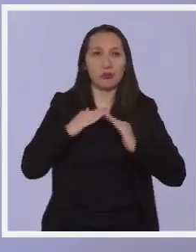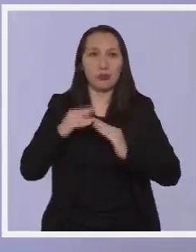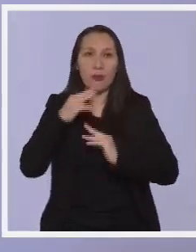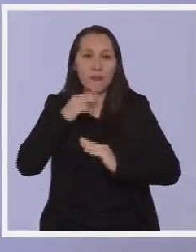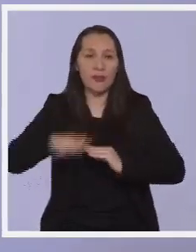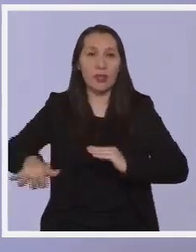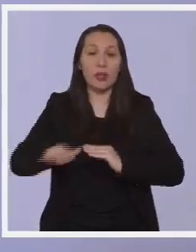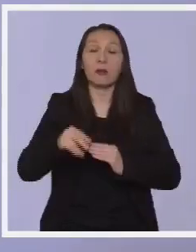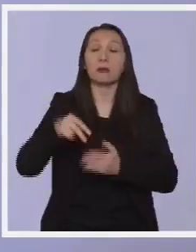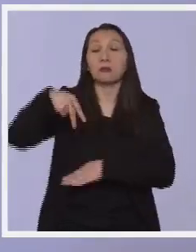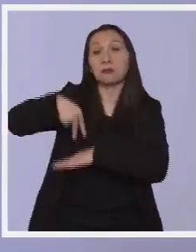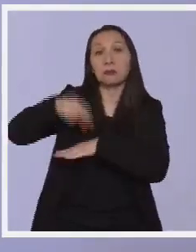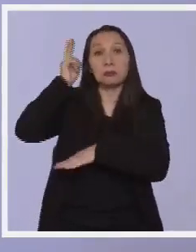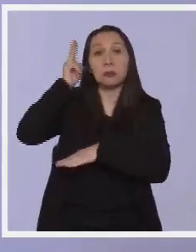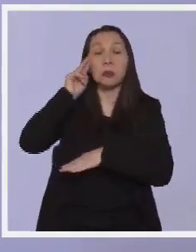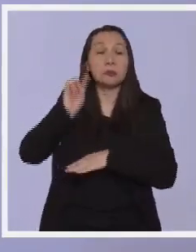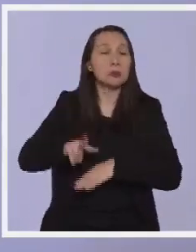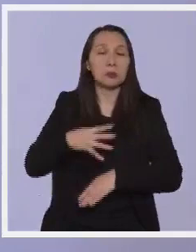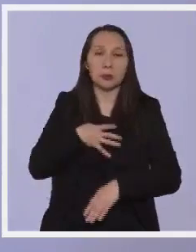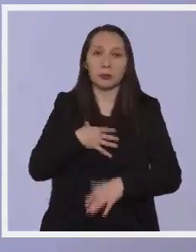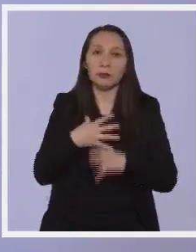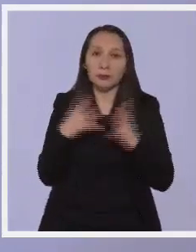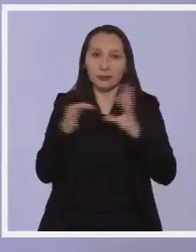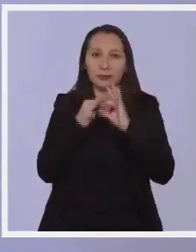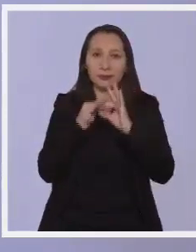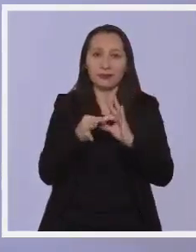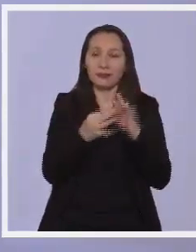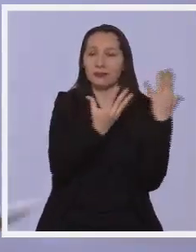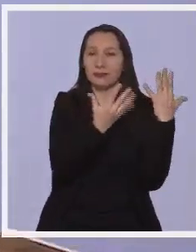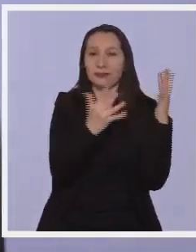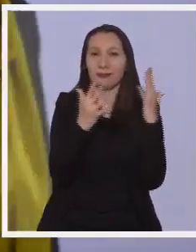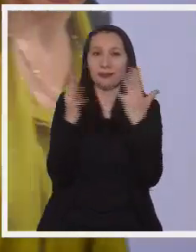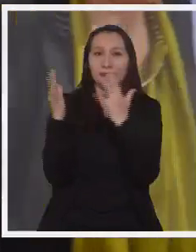poder esperar la micro sin temor. Muchas gracias.